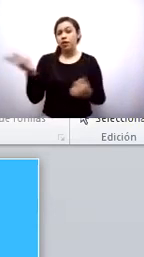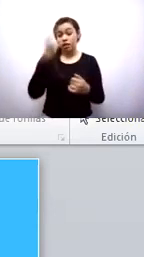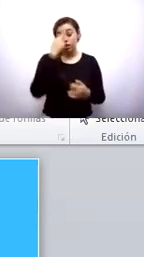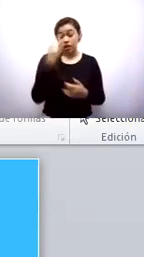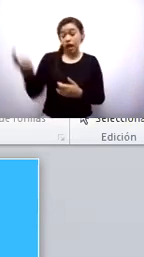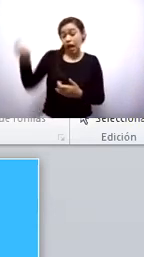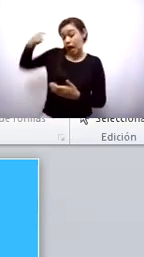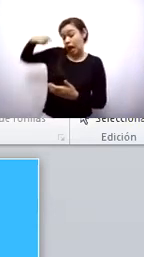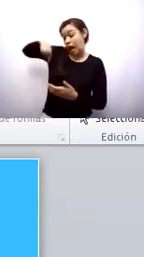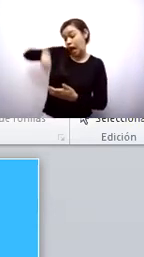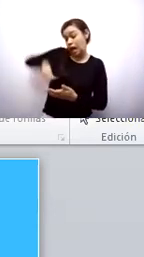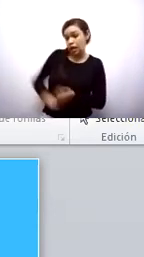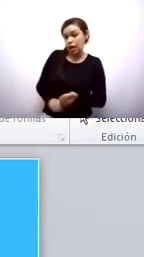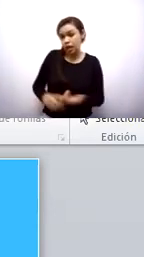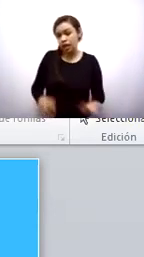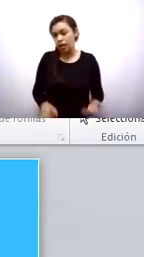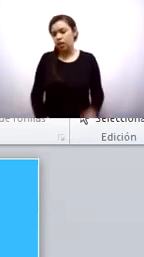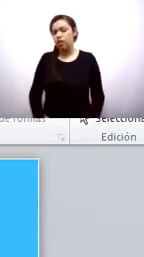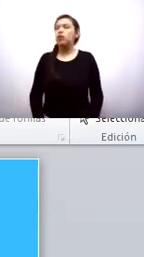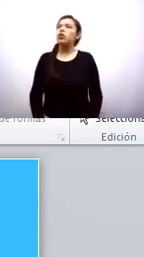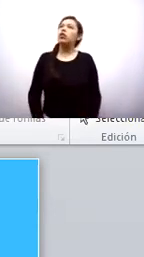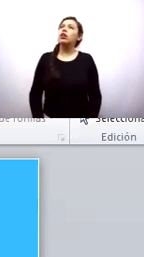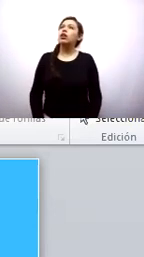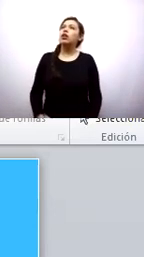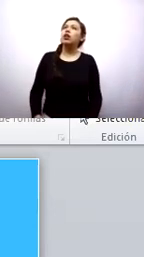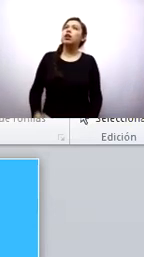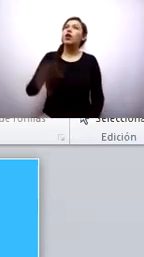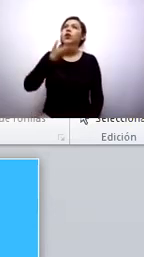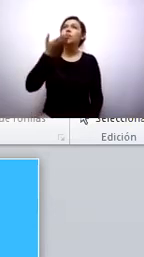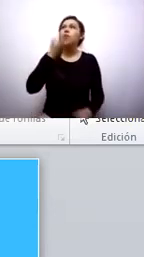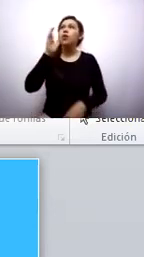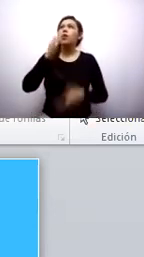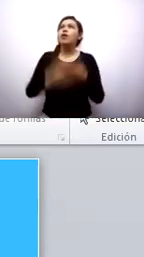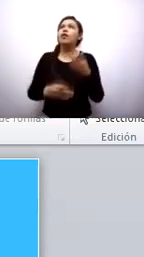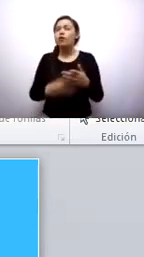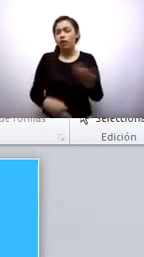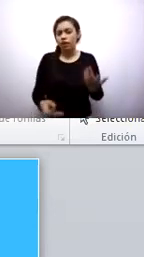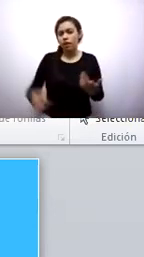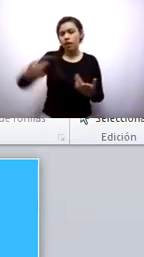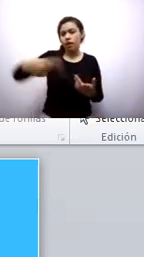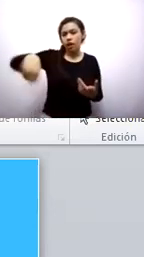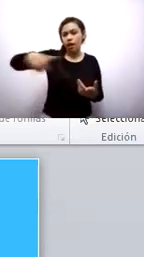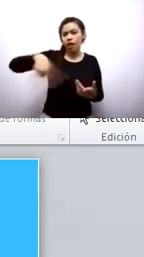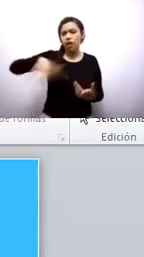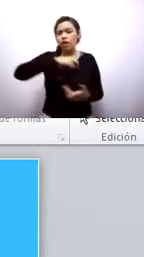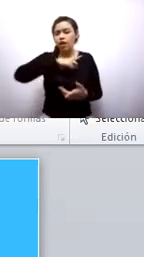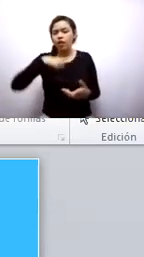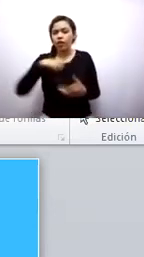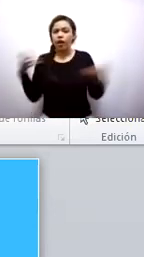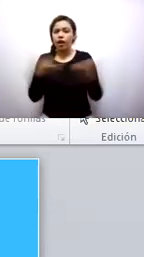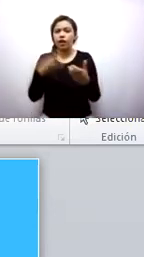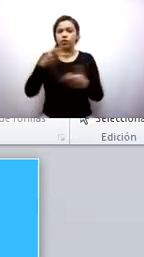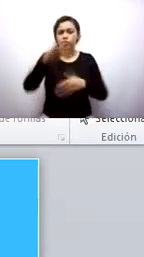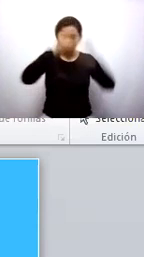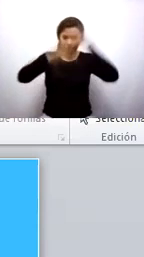a nuestro falta de costumbre, por así decirlo, ellos son los que tienen que generar justamente su